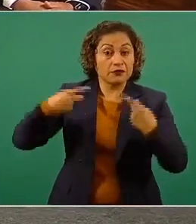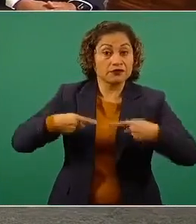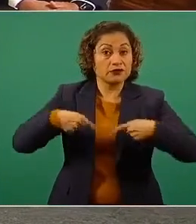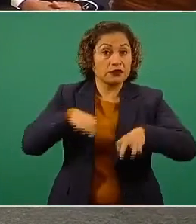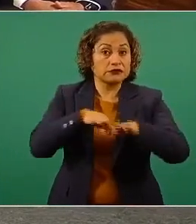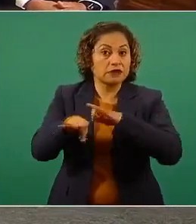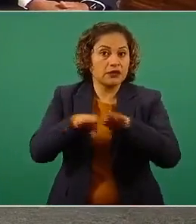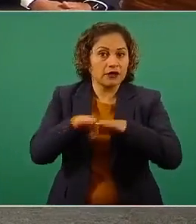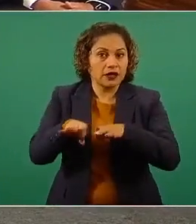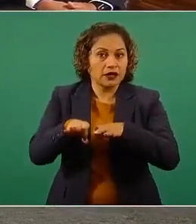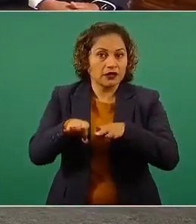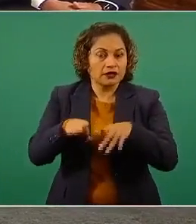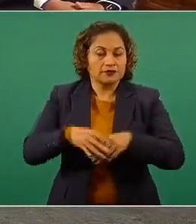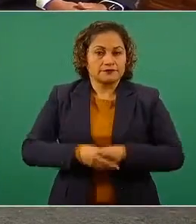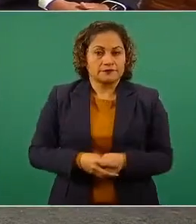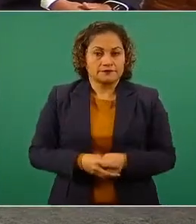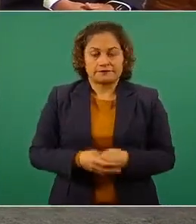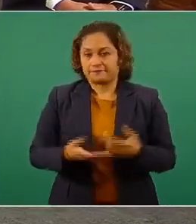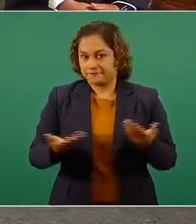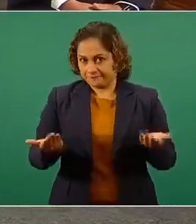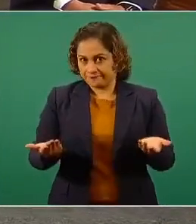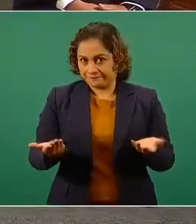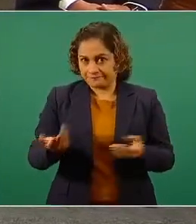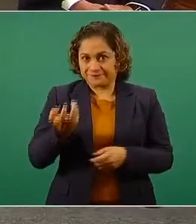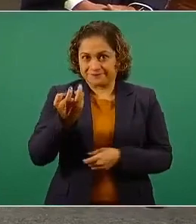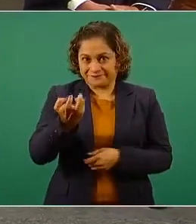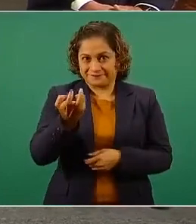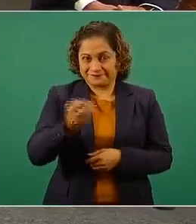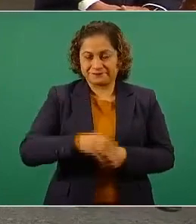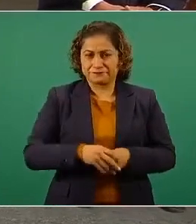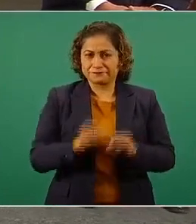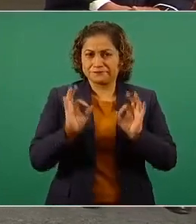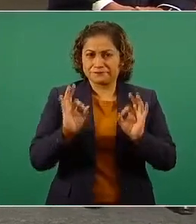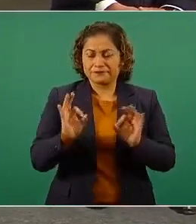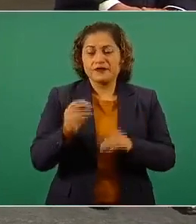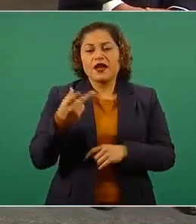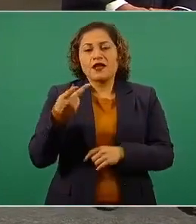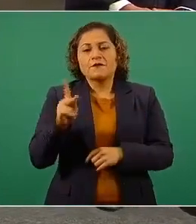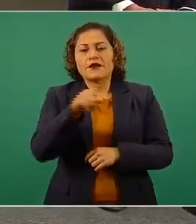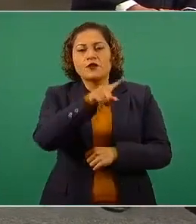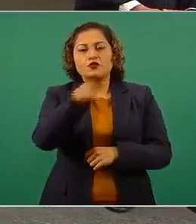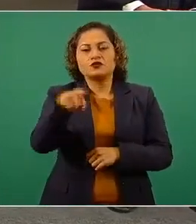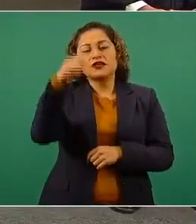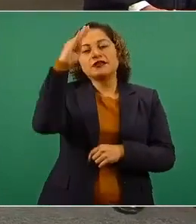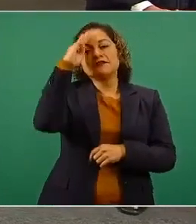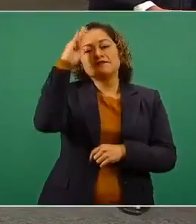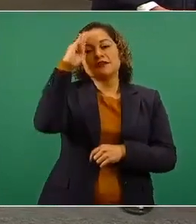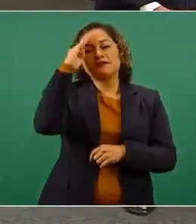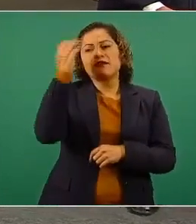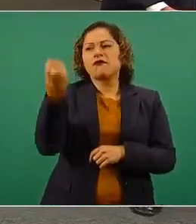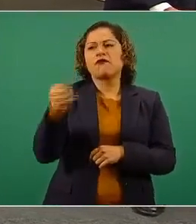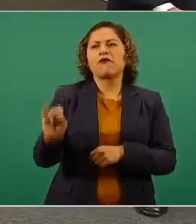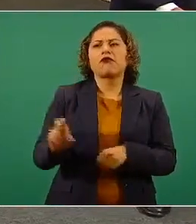También no se vaya a pensar de que así es en todas partes.